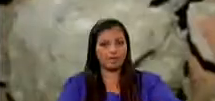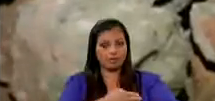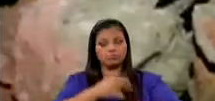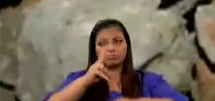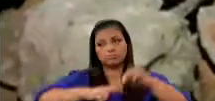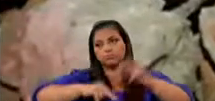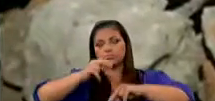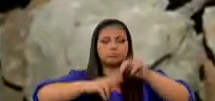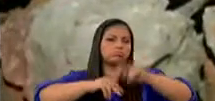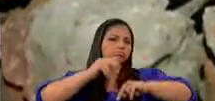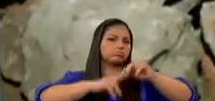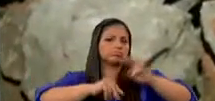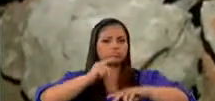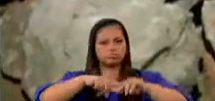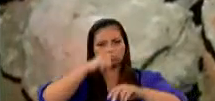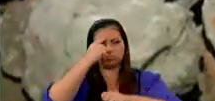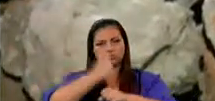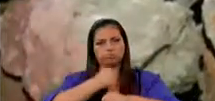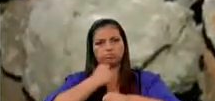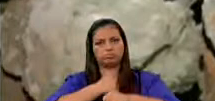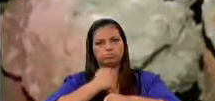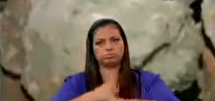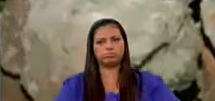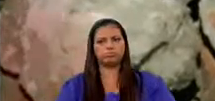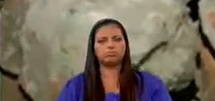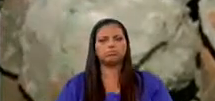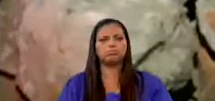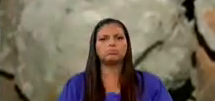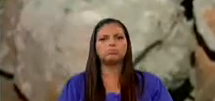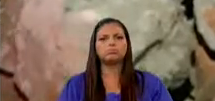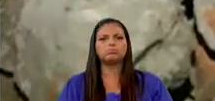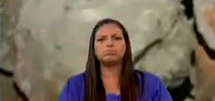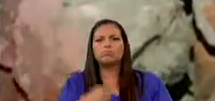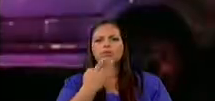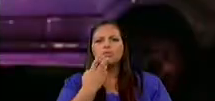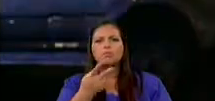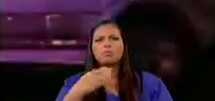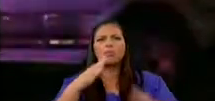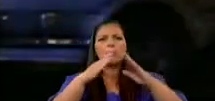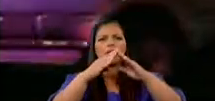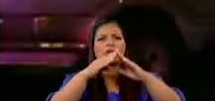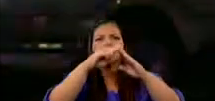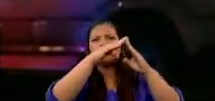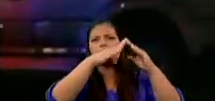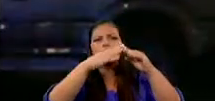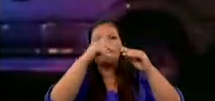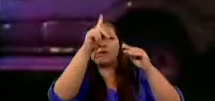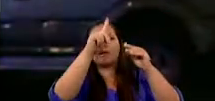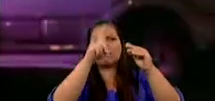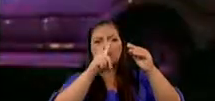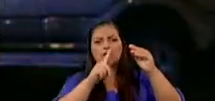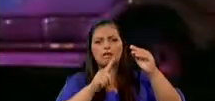construcción. Según moradores, la edificación se encontraba en mal estado. Ocurrió un estruendo